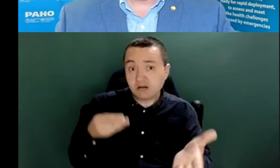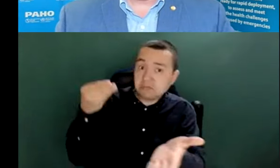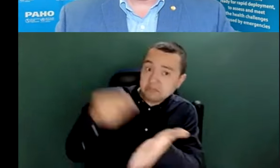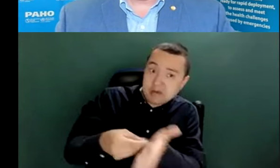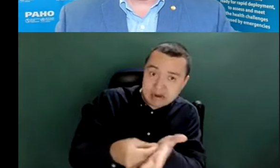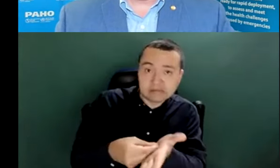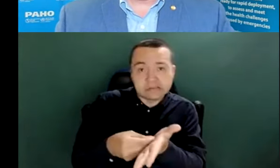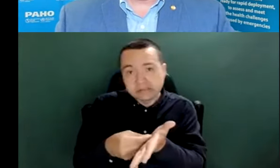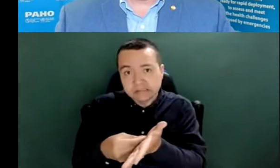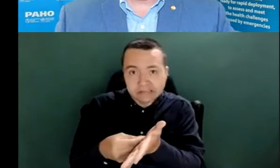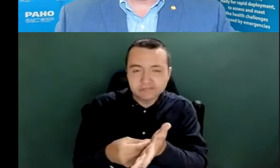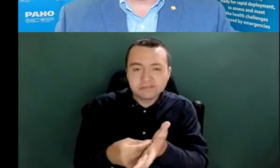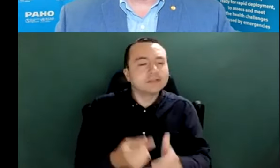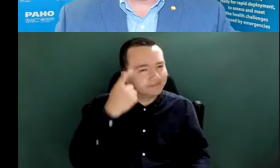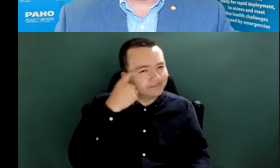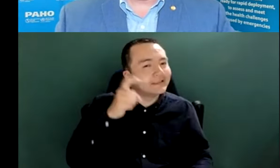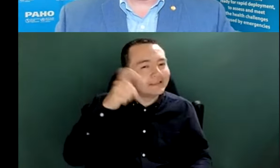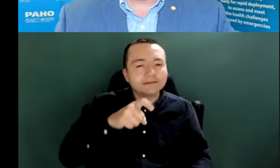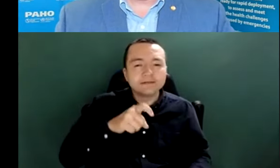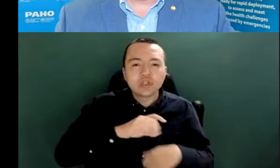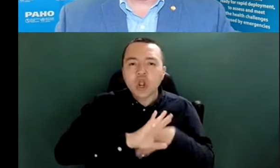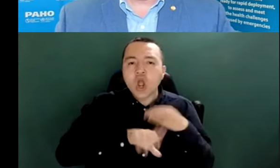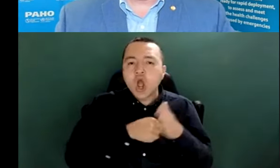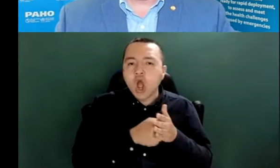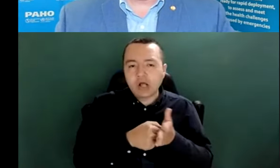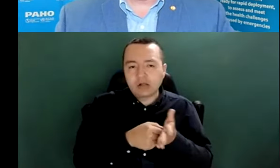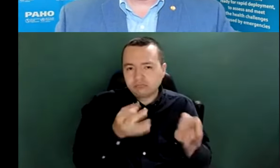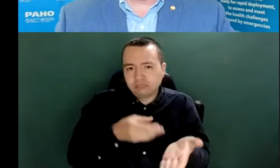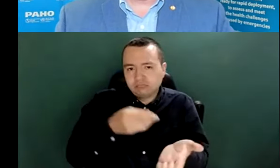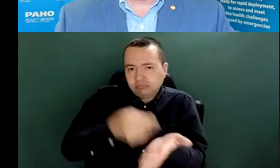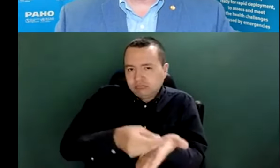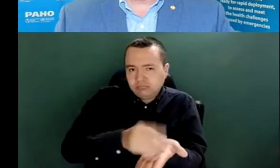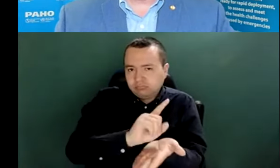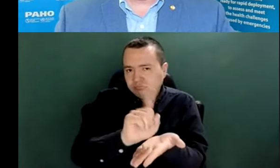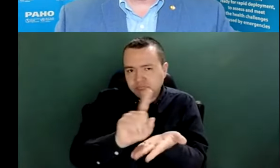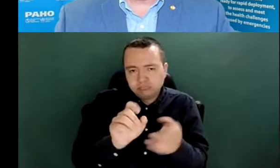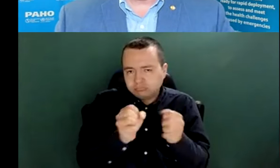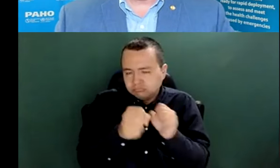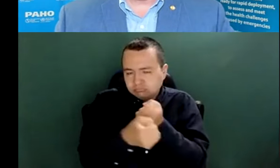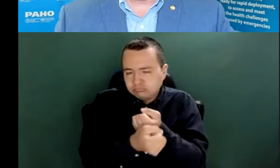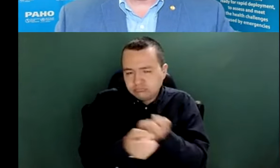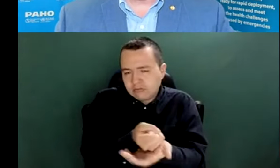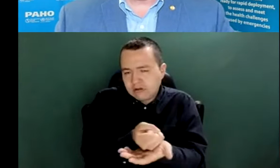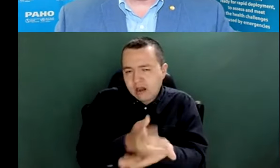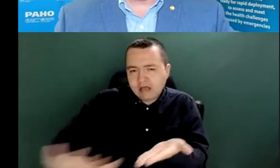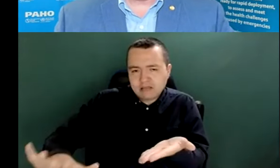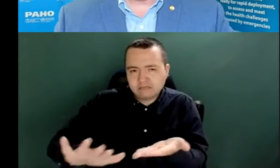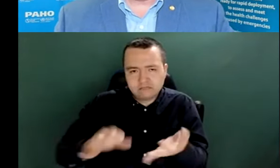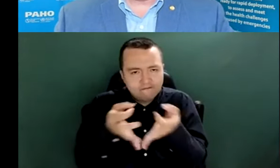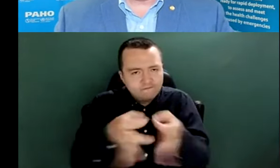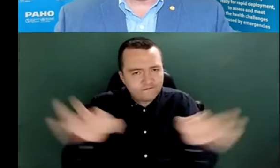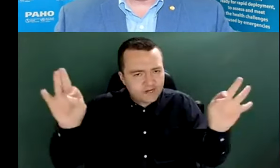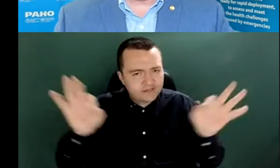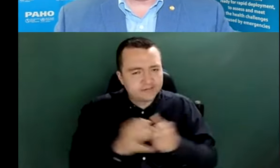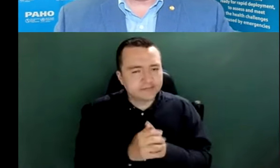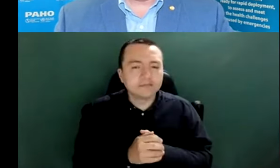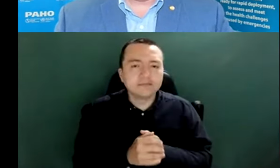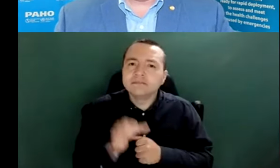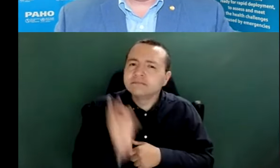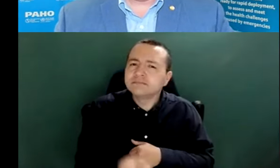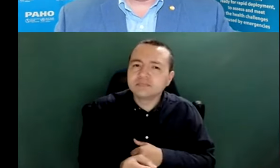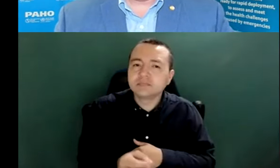deben ser gratuitos y idealmente el material referencial también debería ser gratuito. También vimos quién financiaba esa